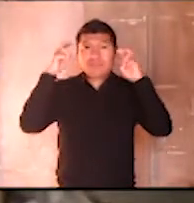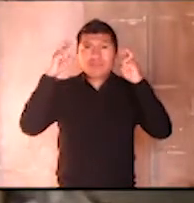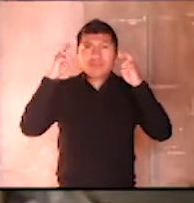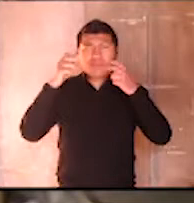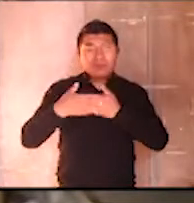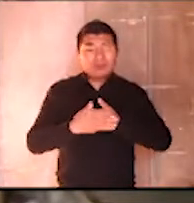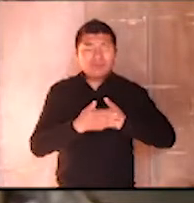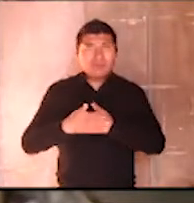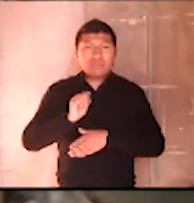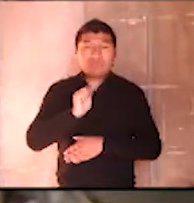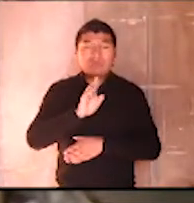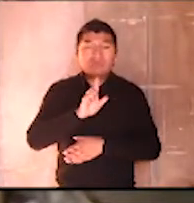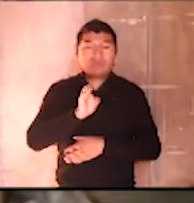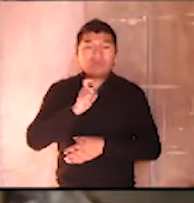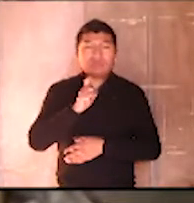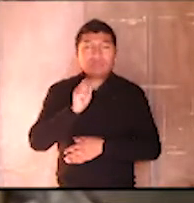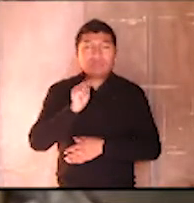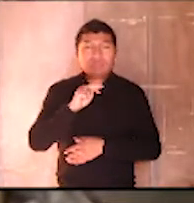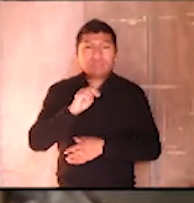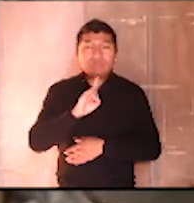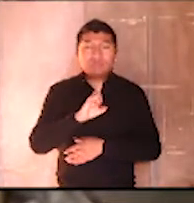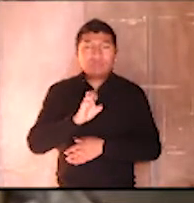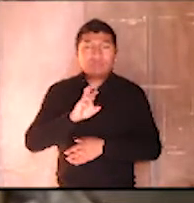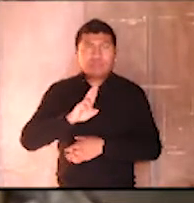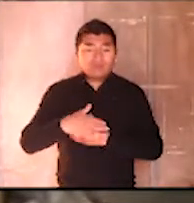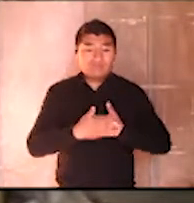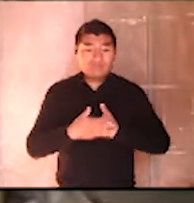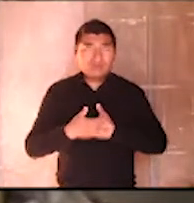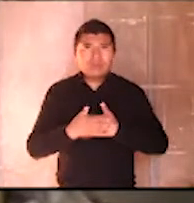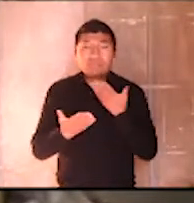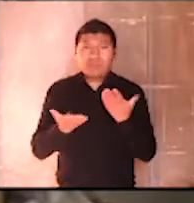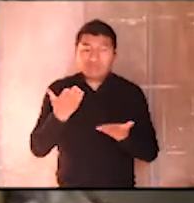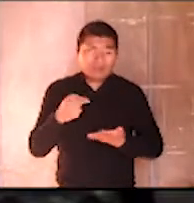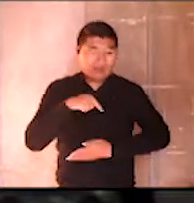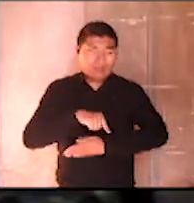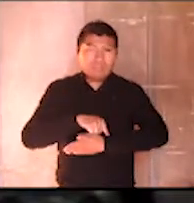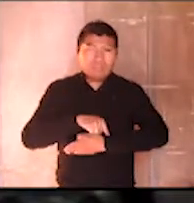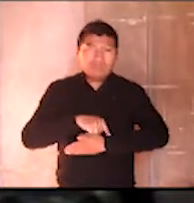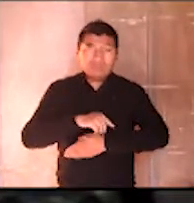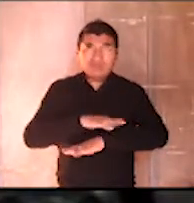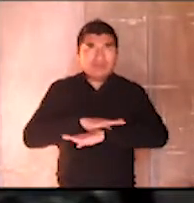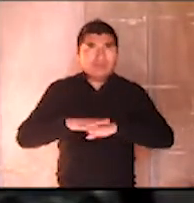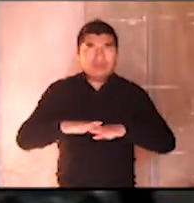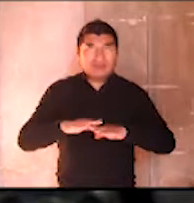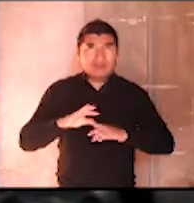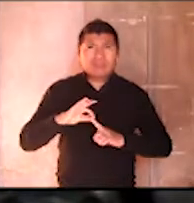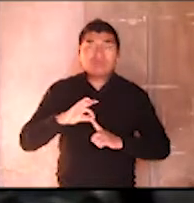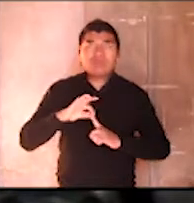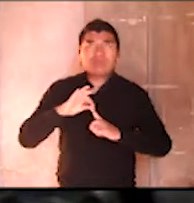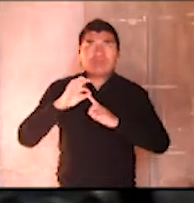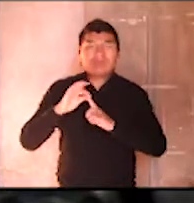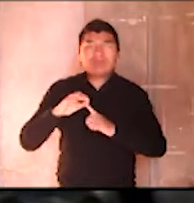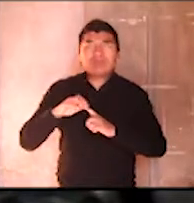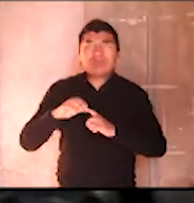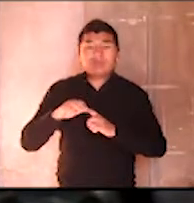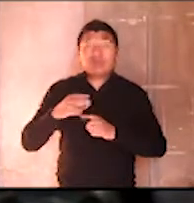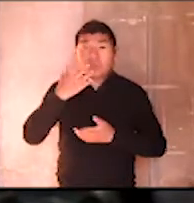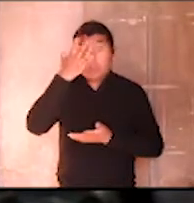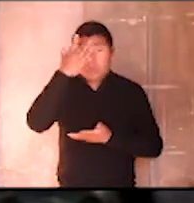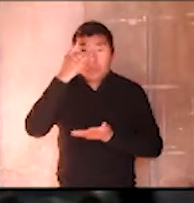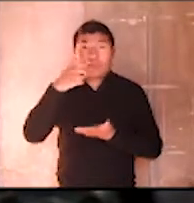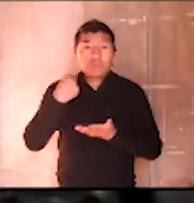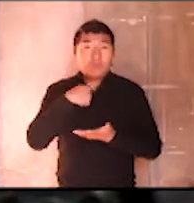del bebé Alexander, que tal vez no sea una excepción, porque